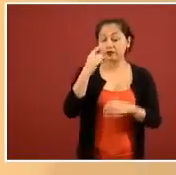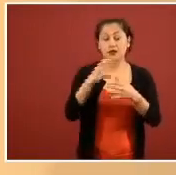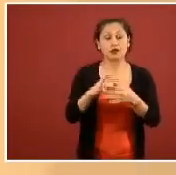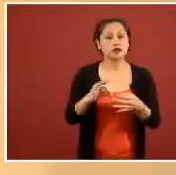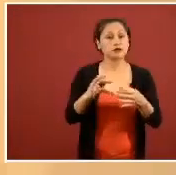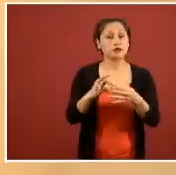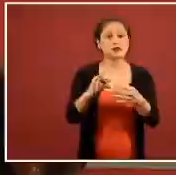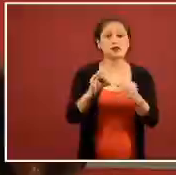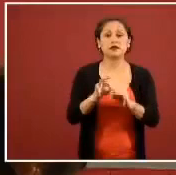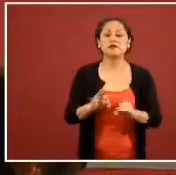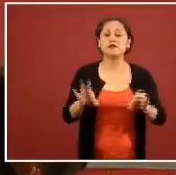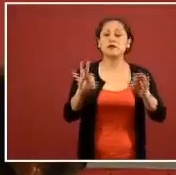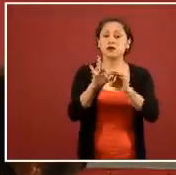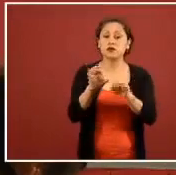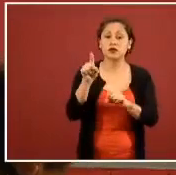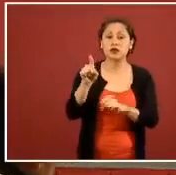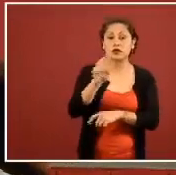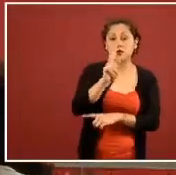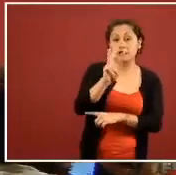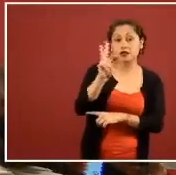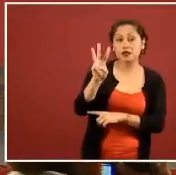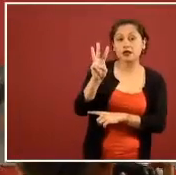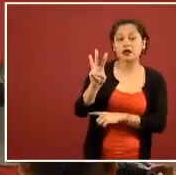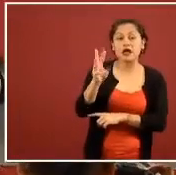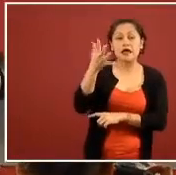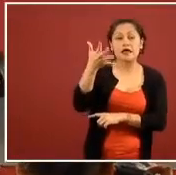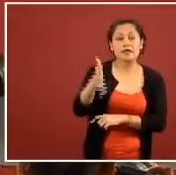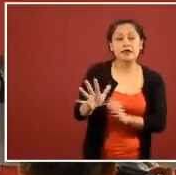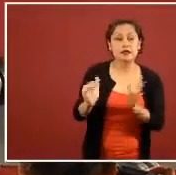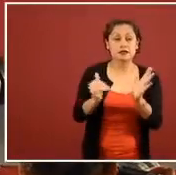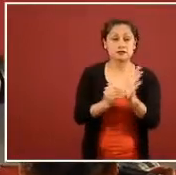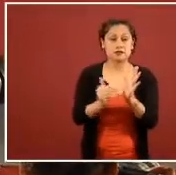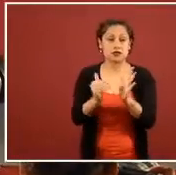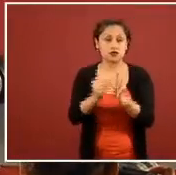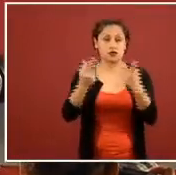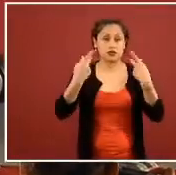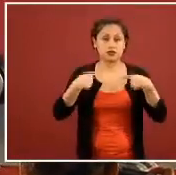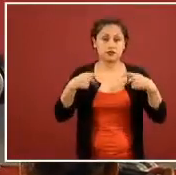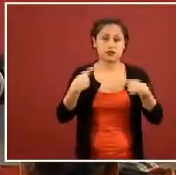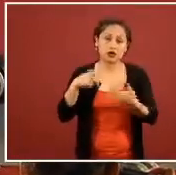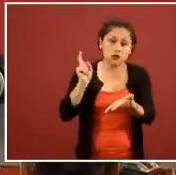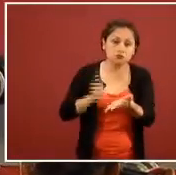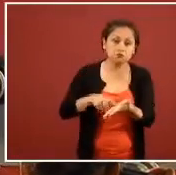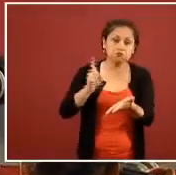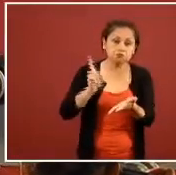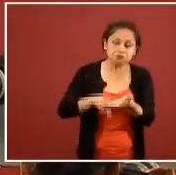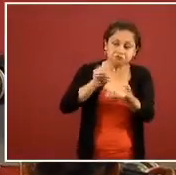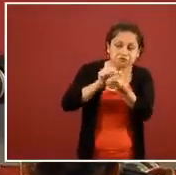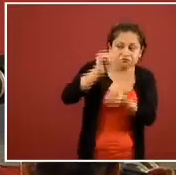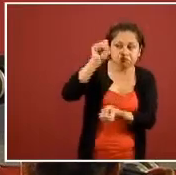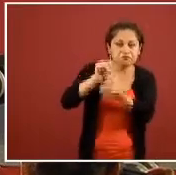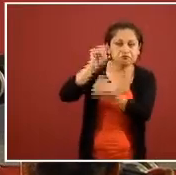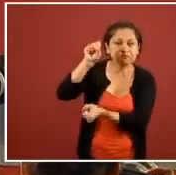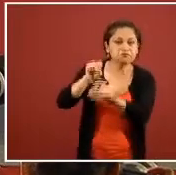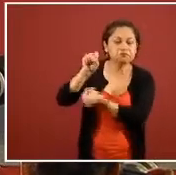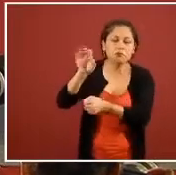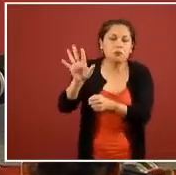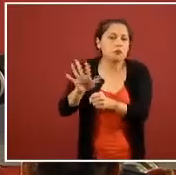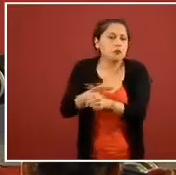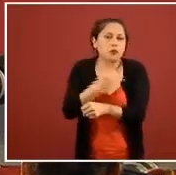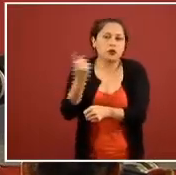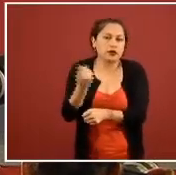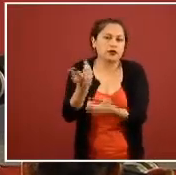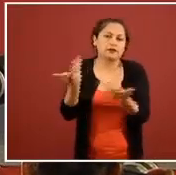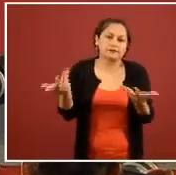más de 10 millones de usuarios que ya accedieron a esta página. Eso es gracias a estas conferencias de prensa, es gracias